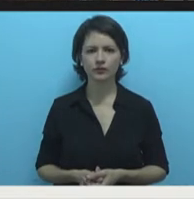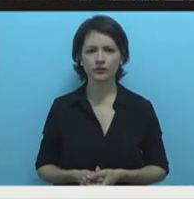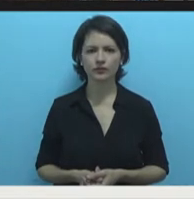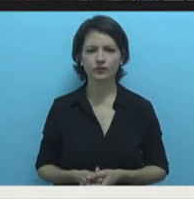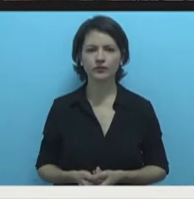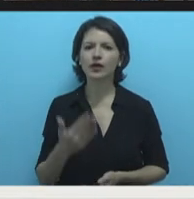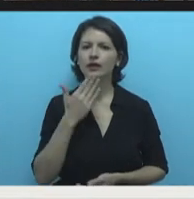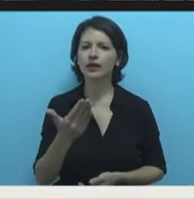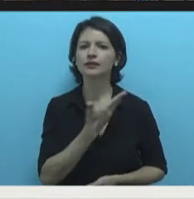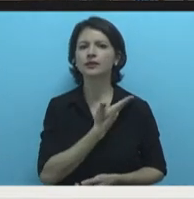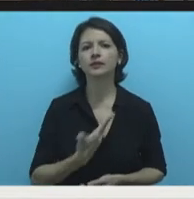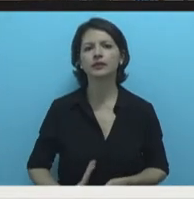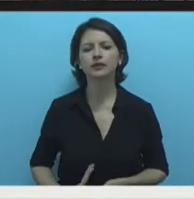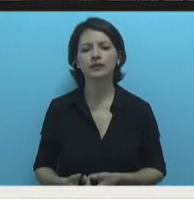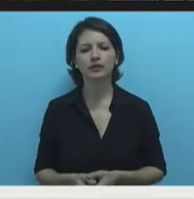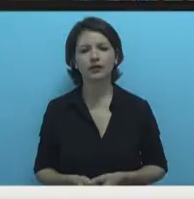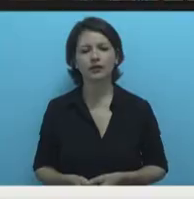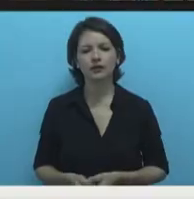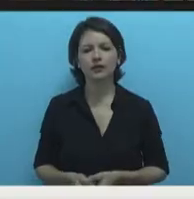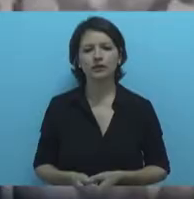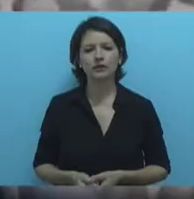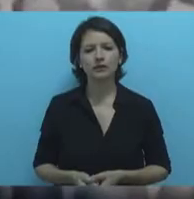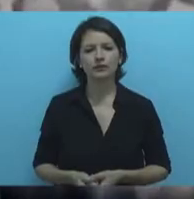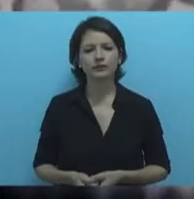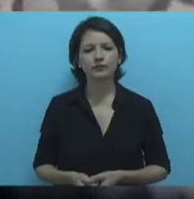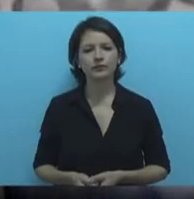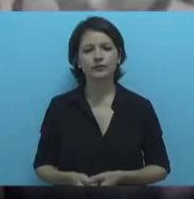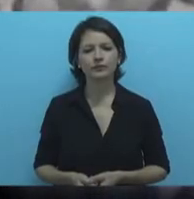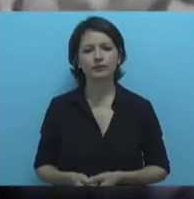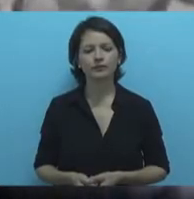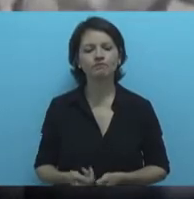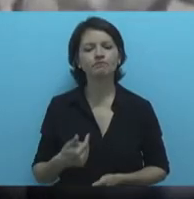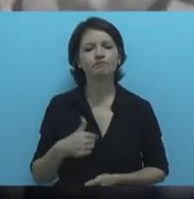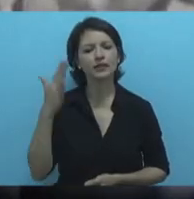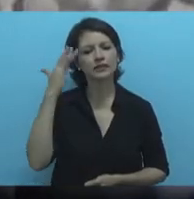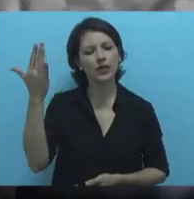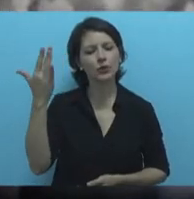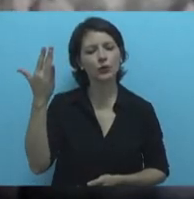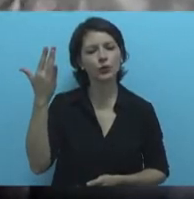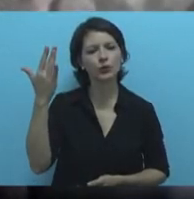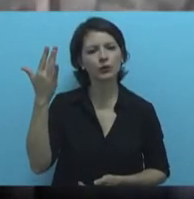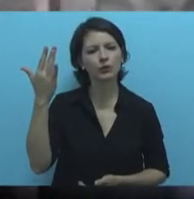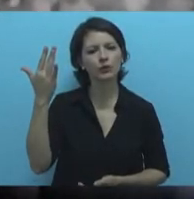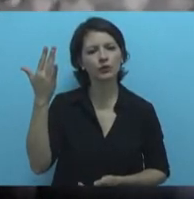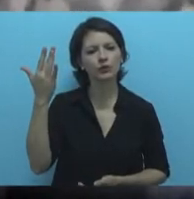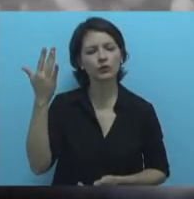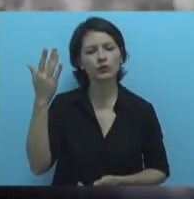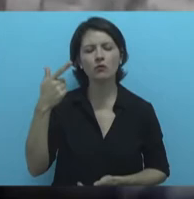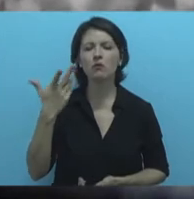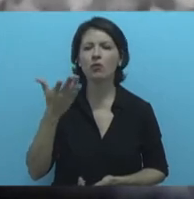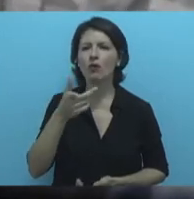gracias presidente yo saludo el consenso de esta legislatura de todas las fuerzas